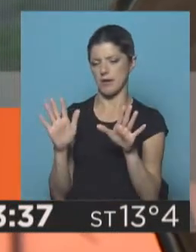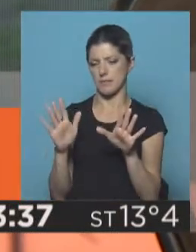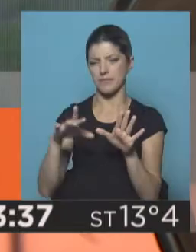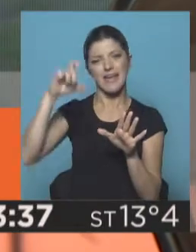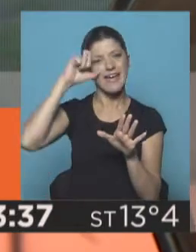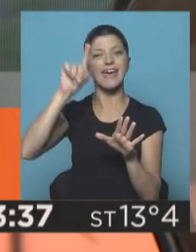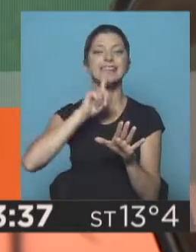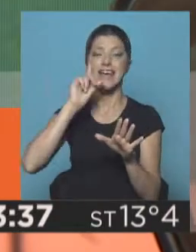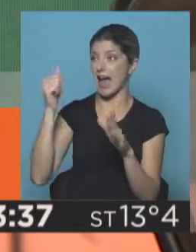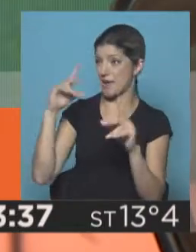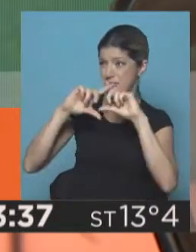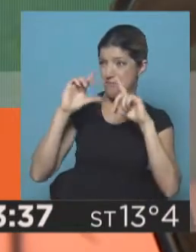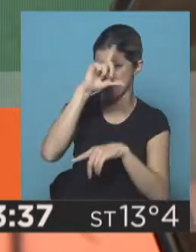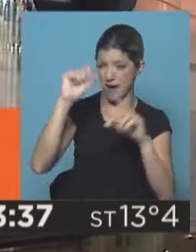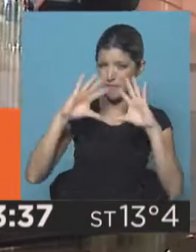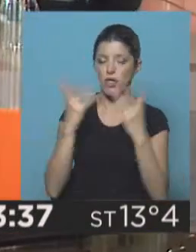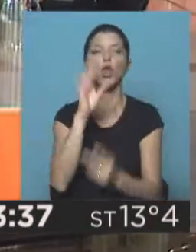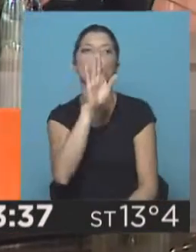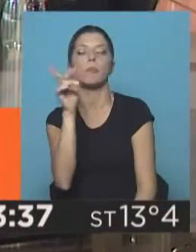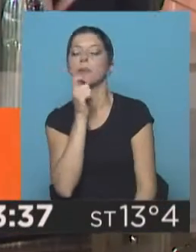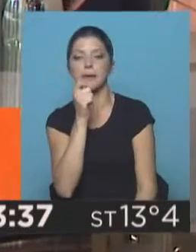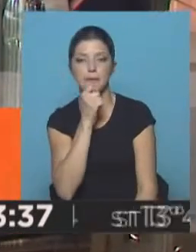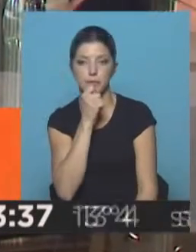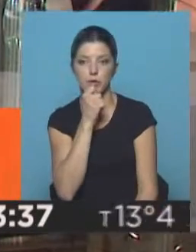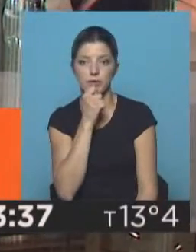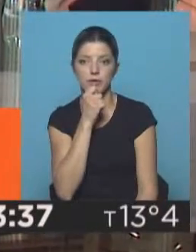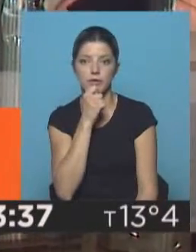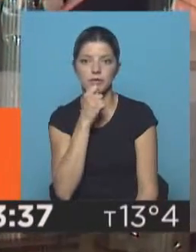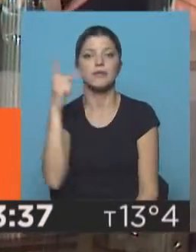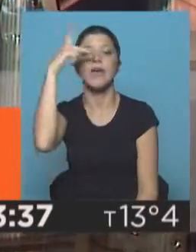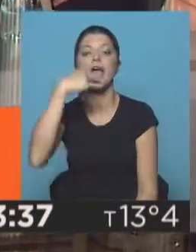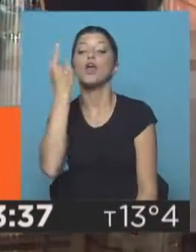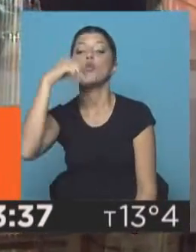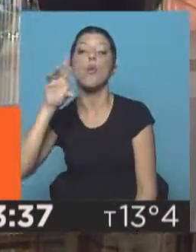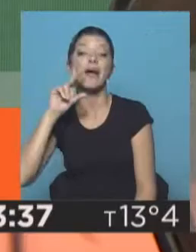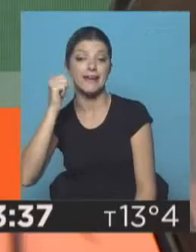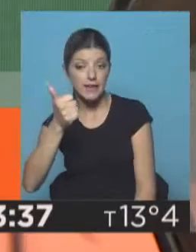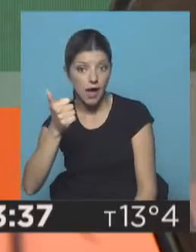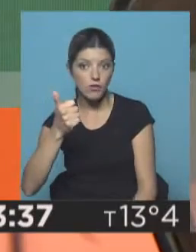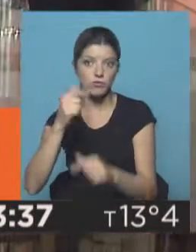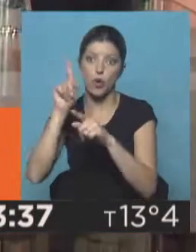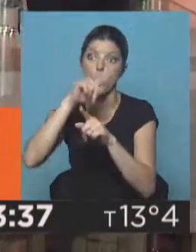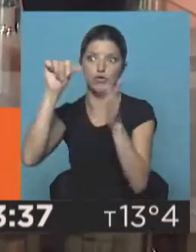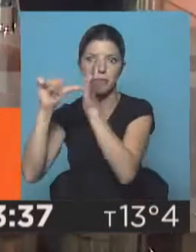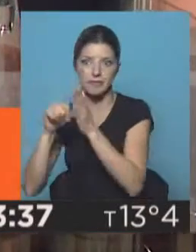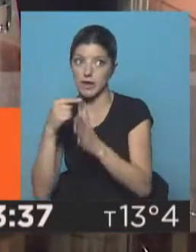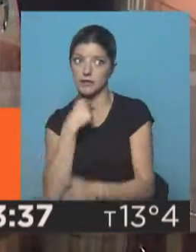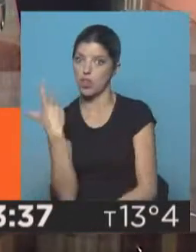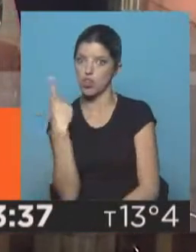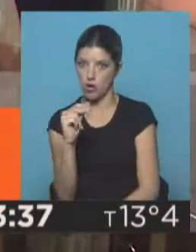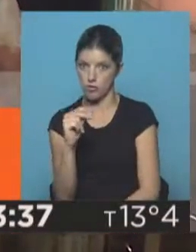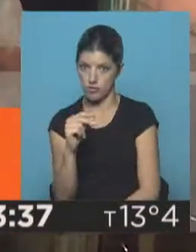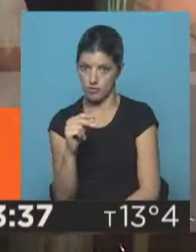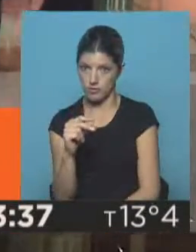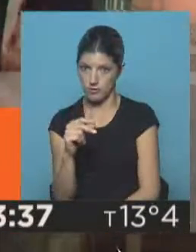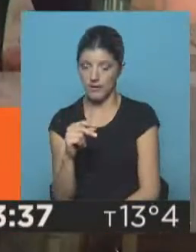autoridades, no, pero a las autoridades en Hungría o en Polonia que se están negando a recibir a nadie, si vas por el lado humanitario, es eficaz. O sea, el lado tiene que ser el impacto